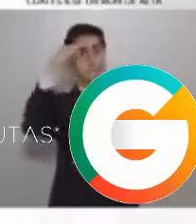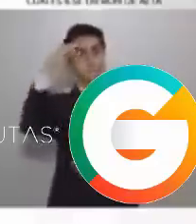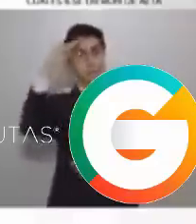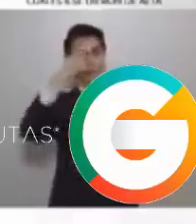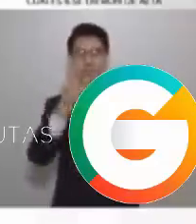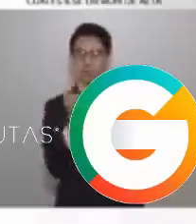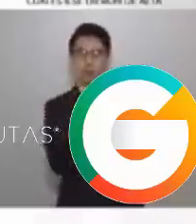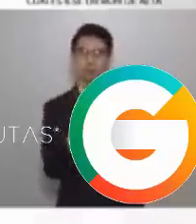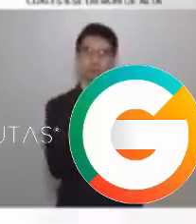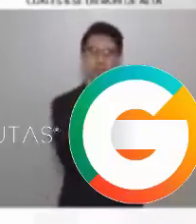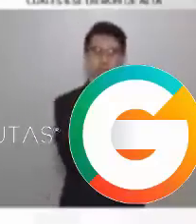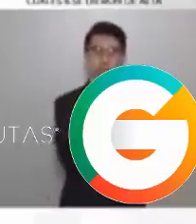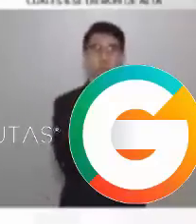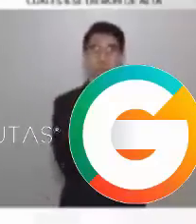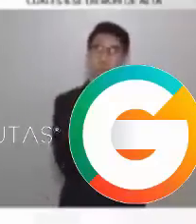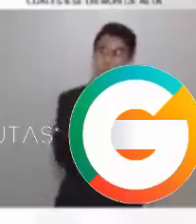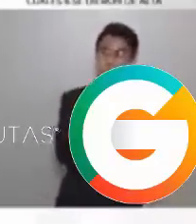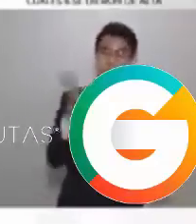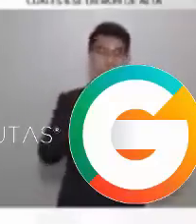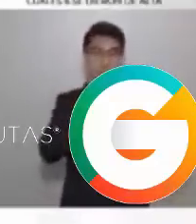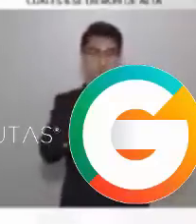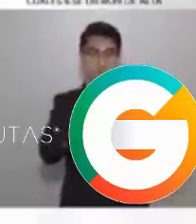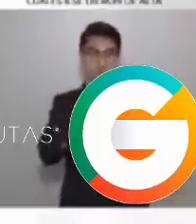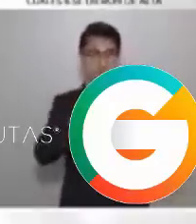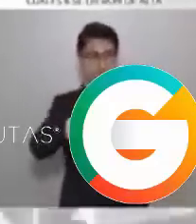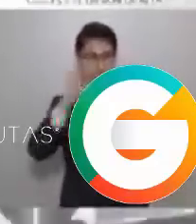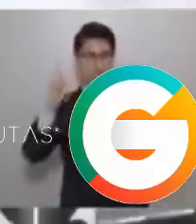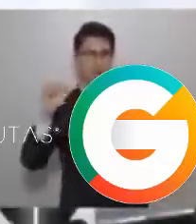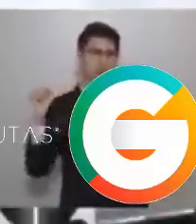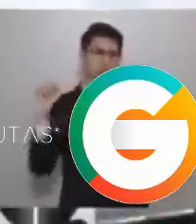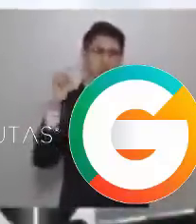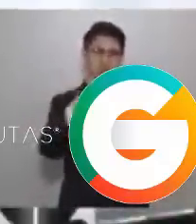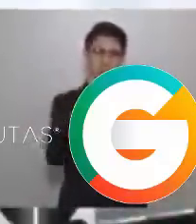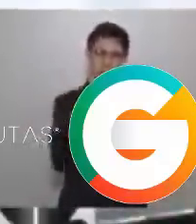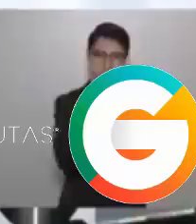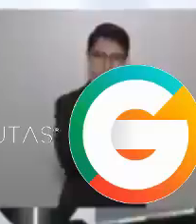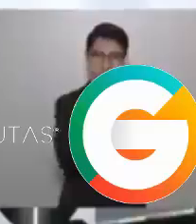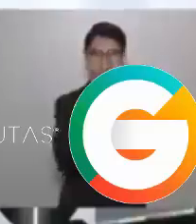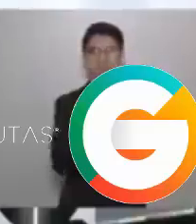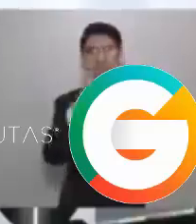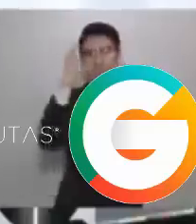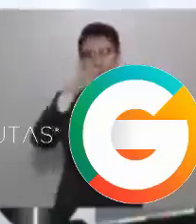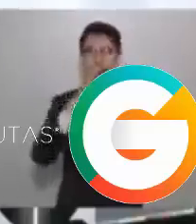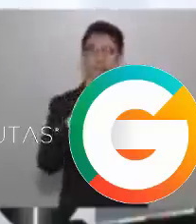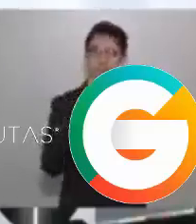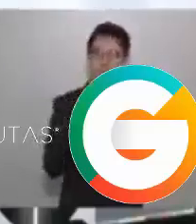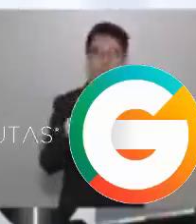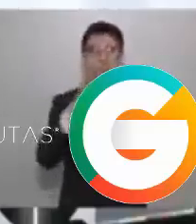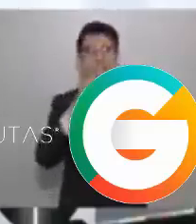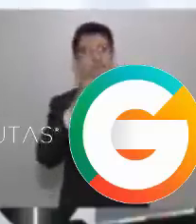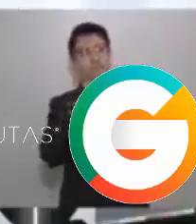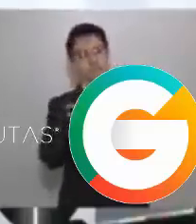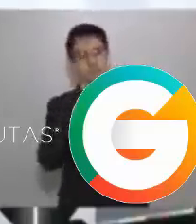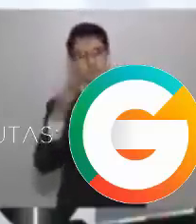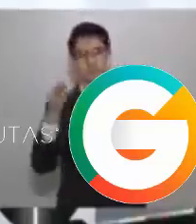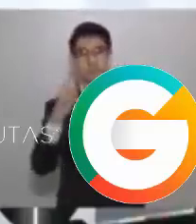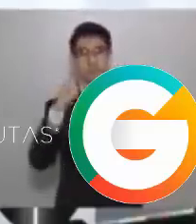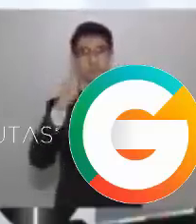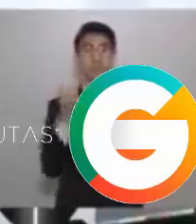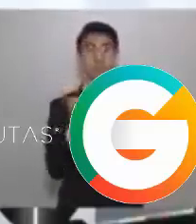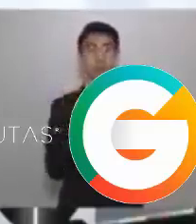de la Marina Armada de México, de las autoridades aquí presentes, así como de la Fiscalía General de la